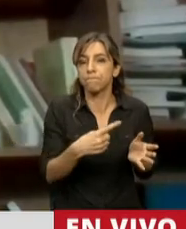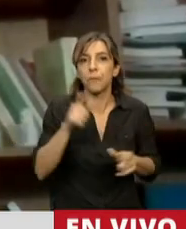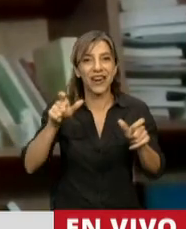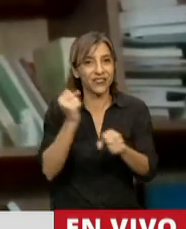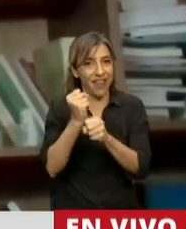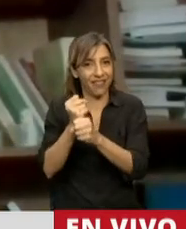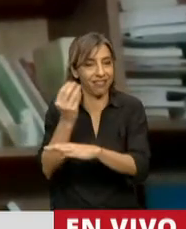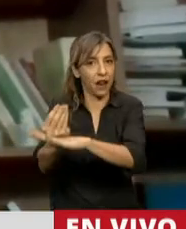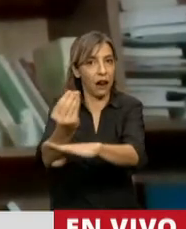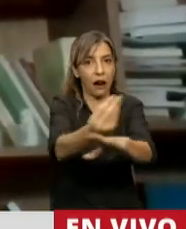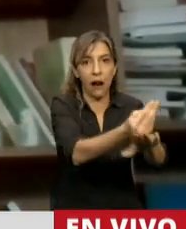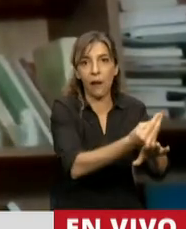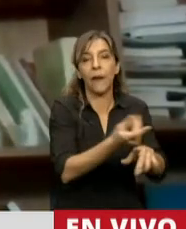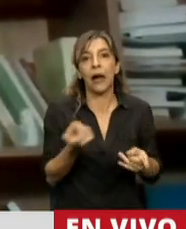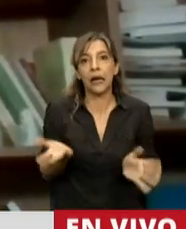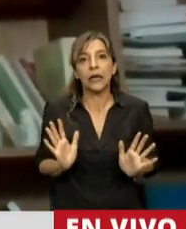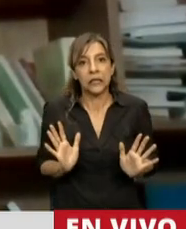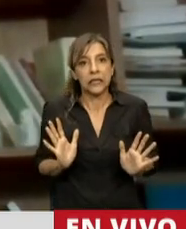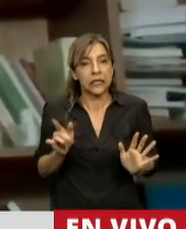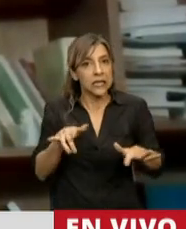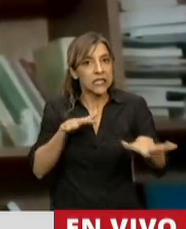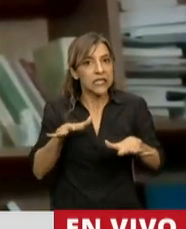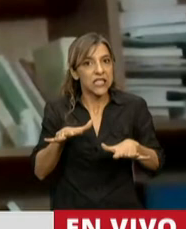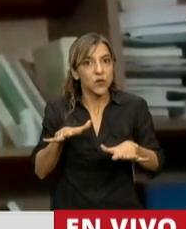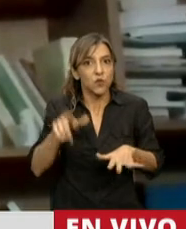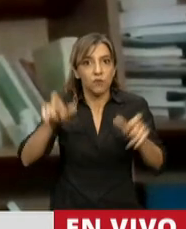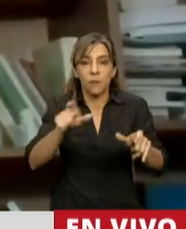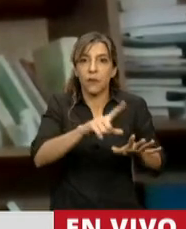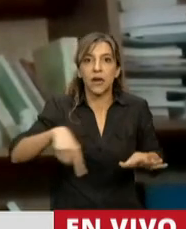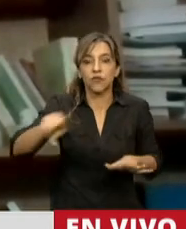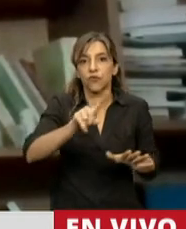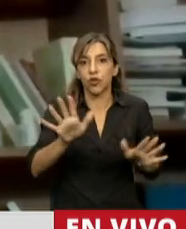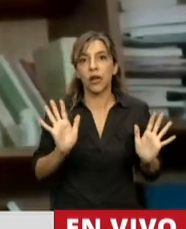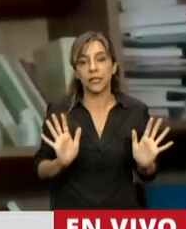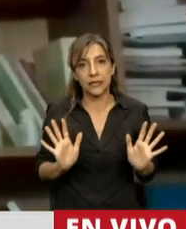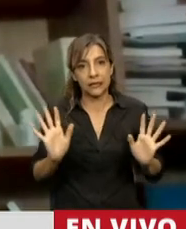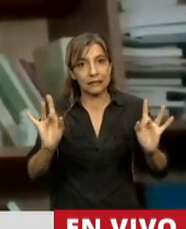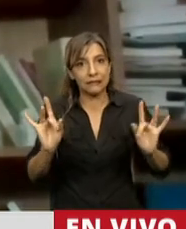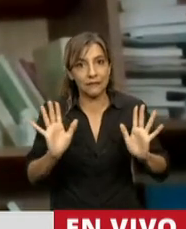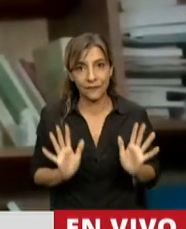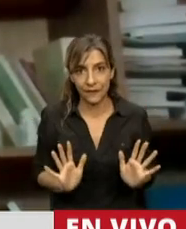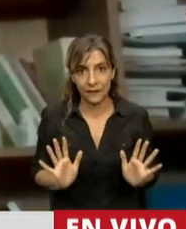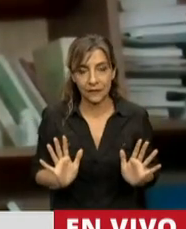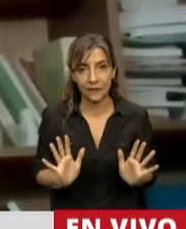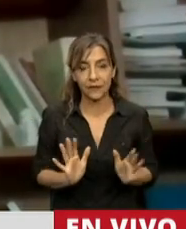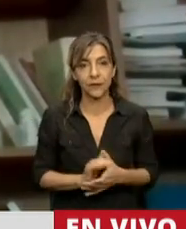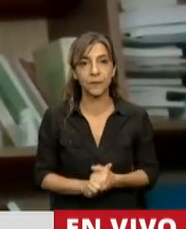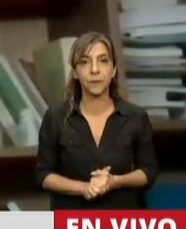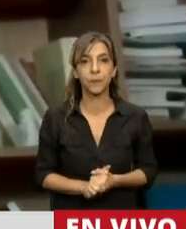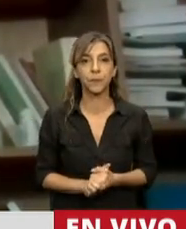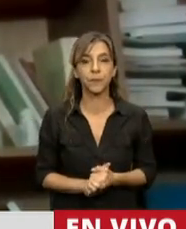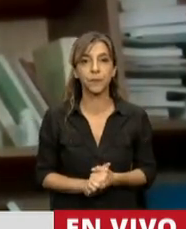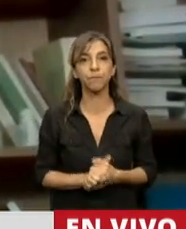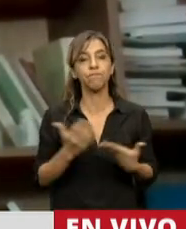trabajadores y trabajadoras en una situación regular, con lo cual hay dificultades para acceder